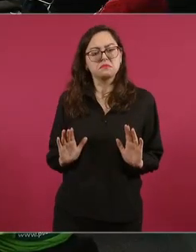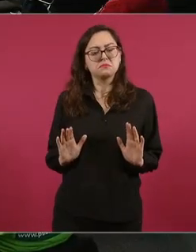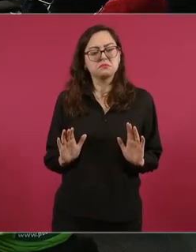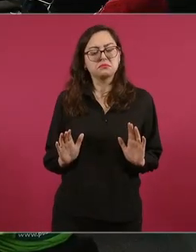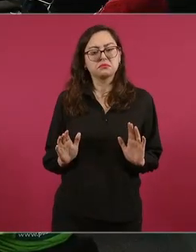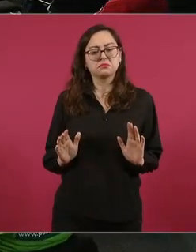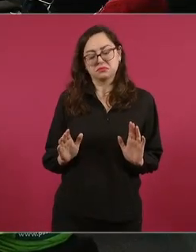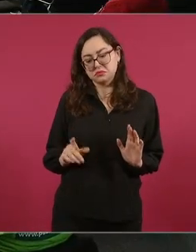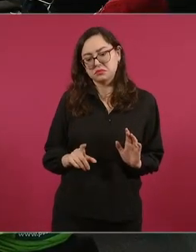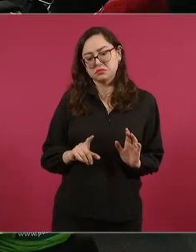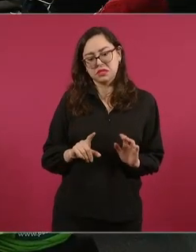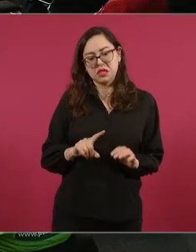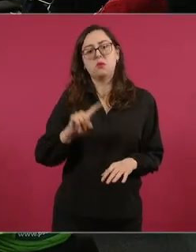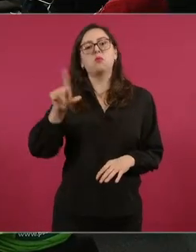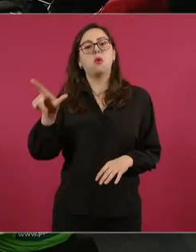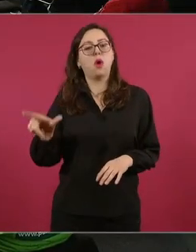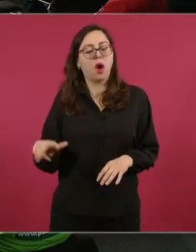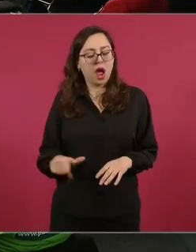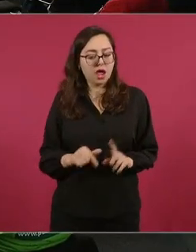lo conoció a partir